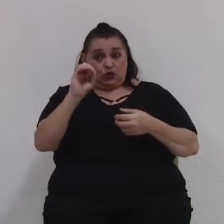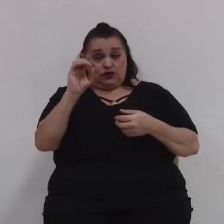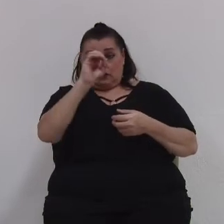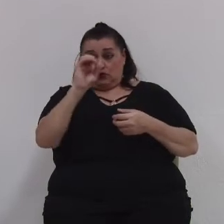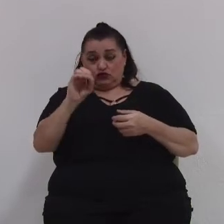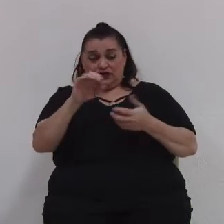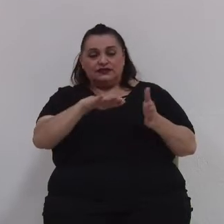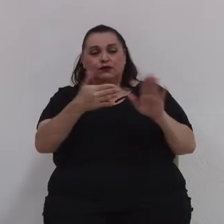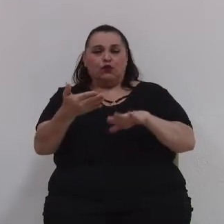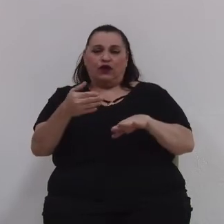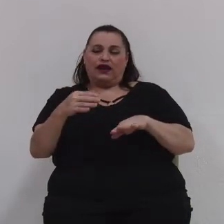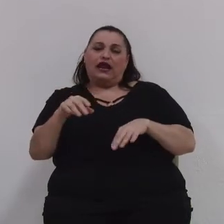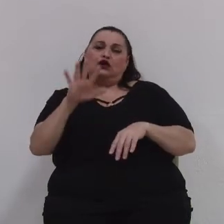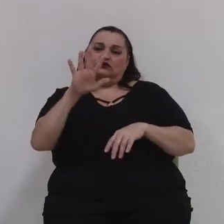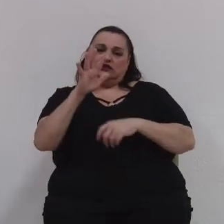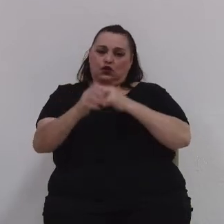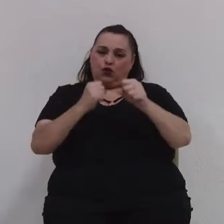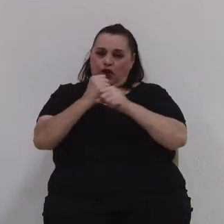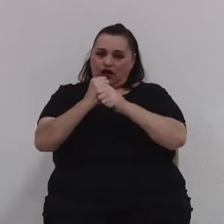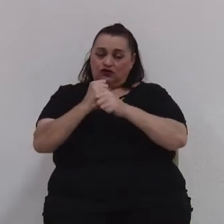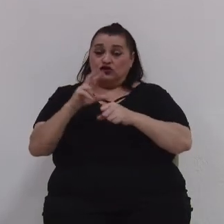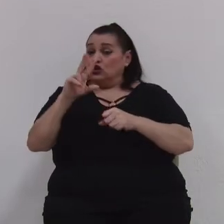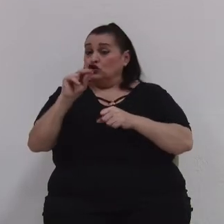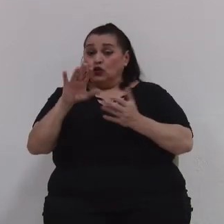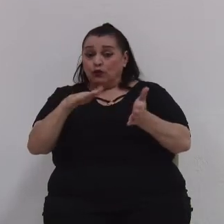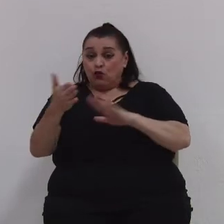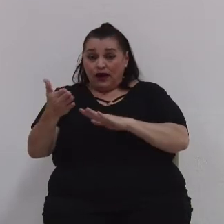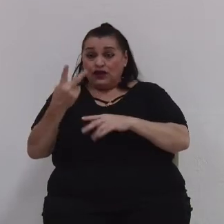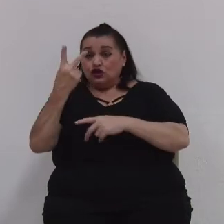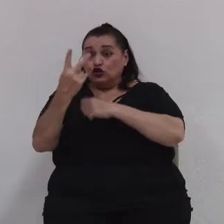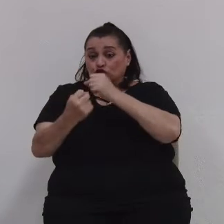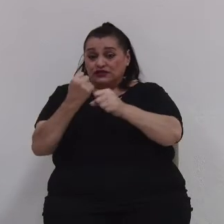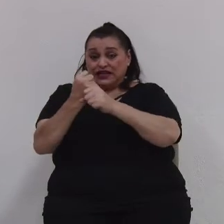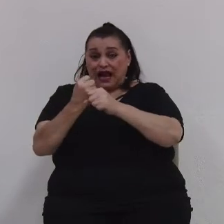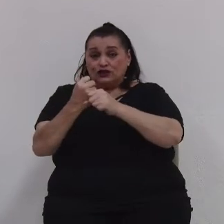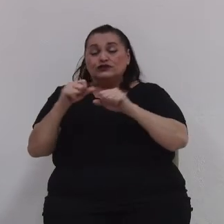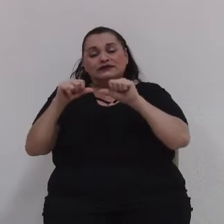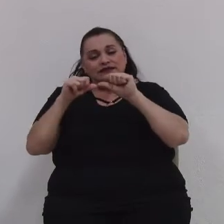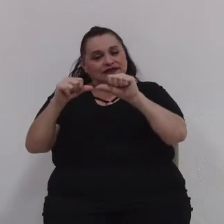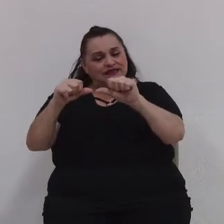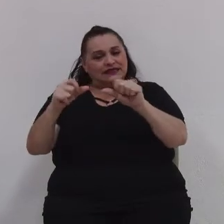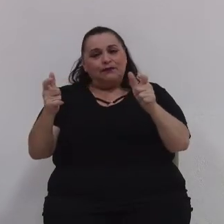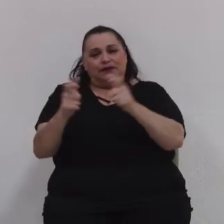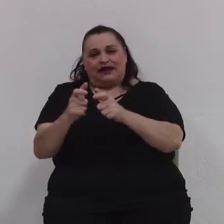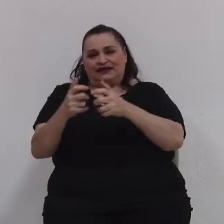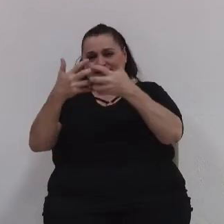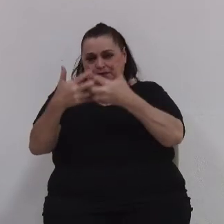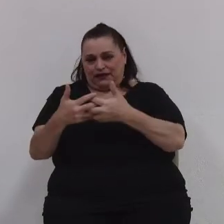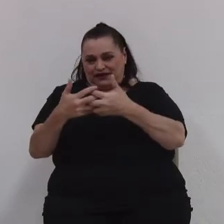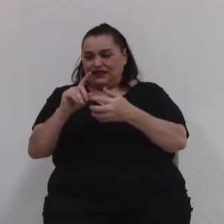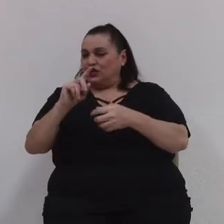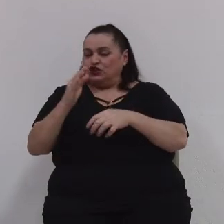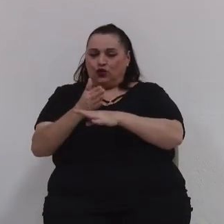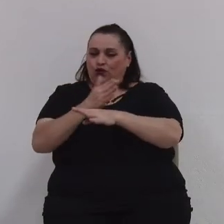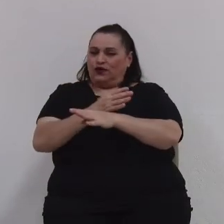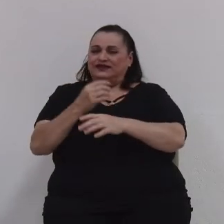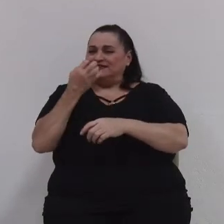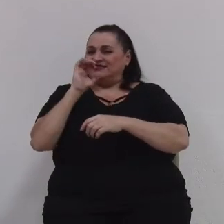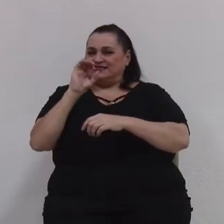5 años, están muertas. De las que no están muertas, 12 años después siguen siendo pequeñas empresas, o sea, no crearon cero empleo.